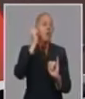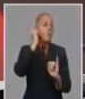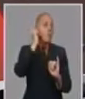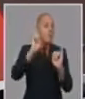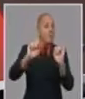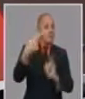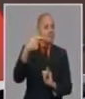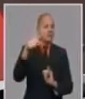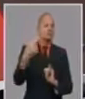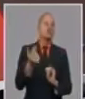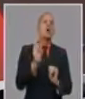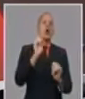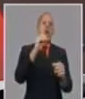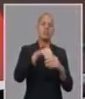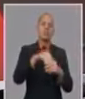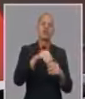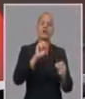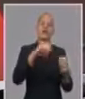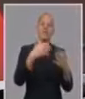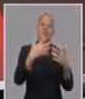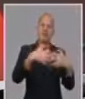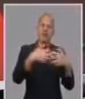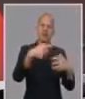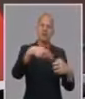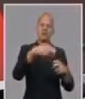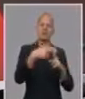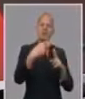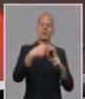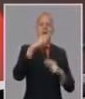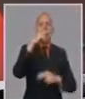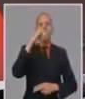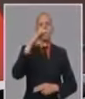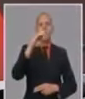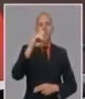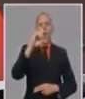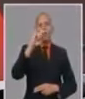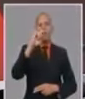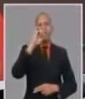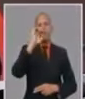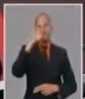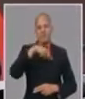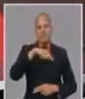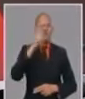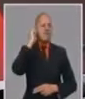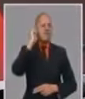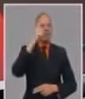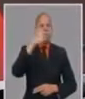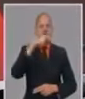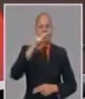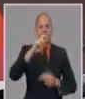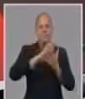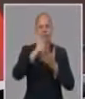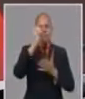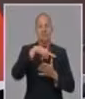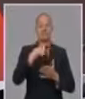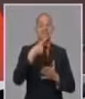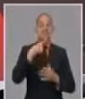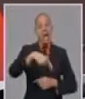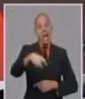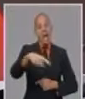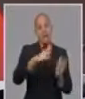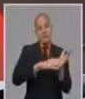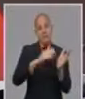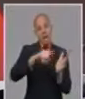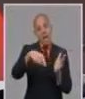primera de BioCuba Pharma, de que después del primer trimestre de este año pues estaremos contando con una vacuna en nuestro país.